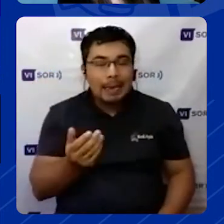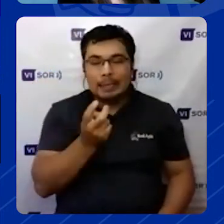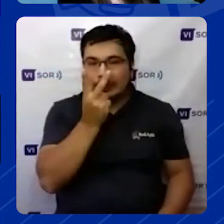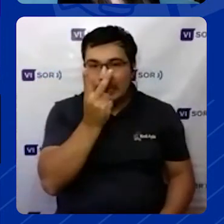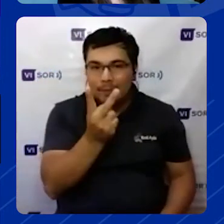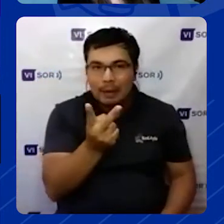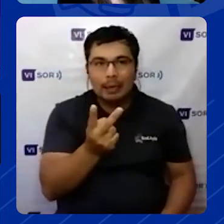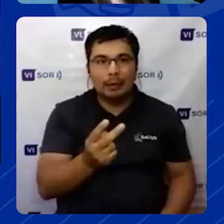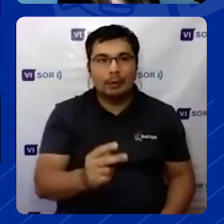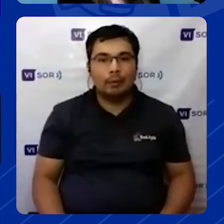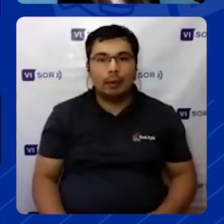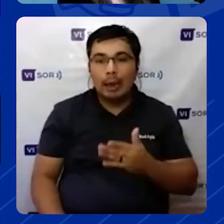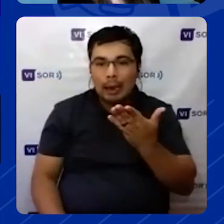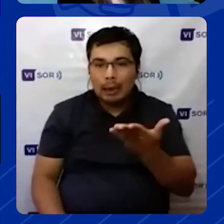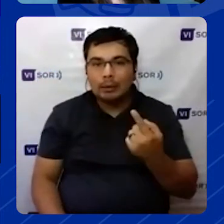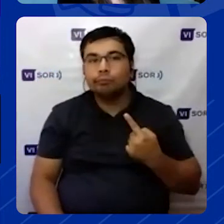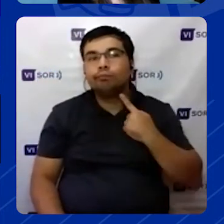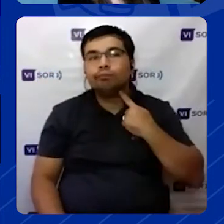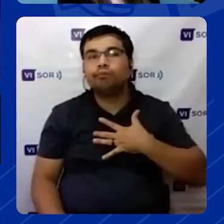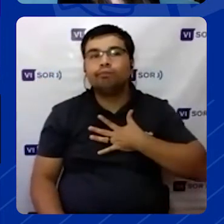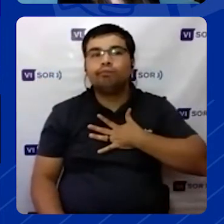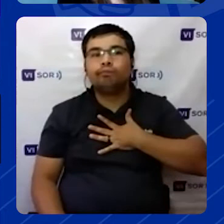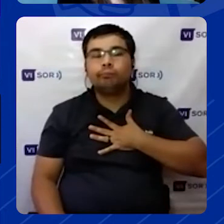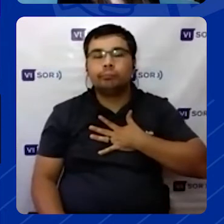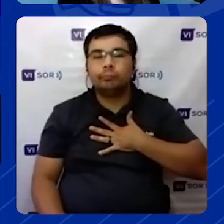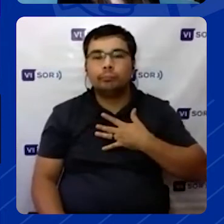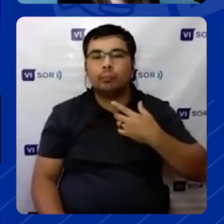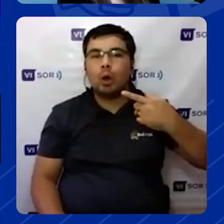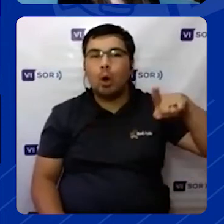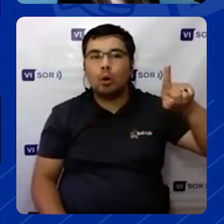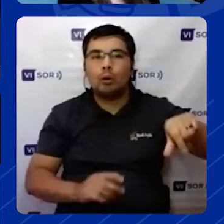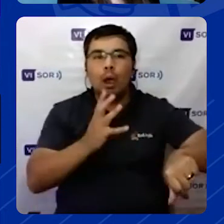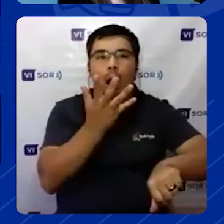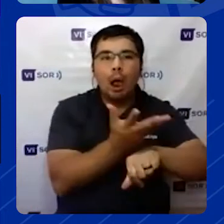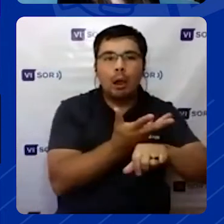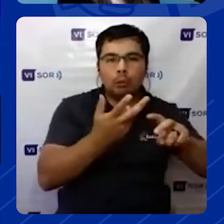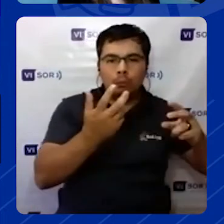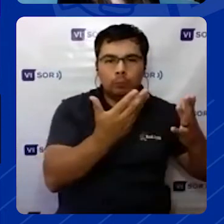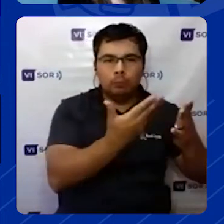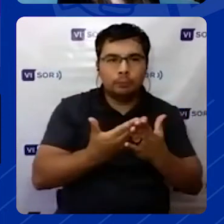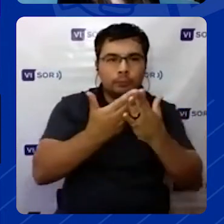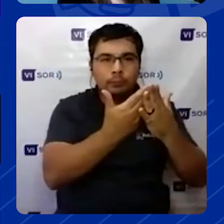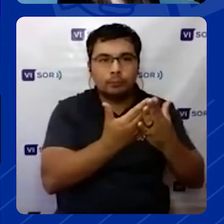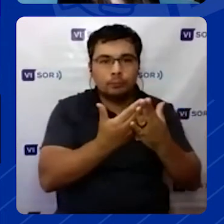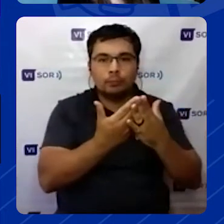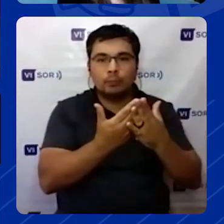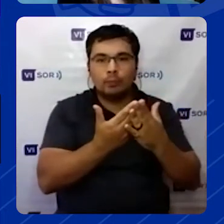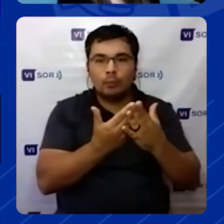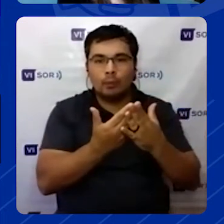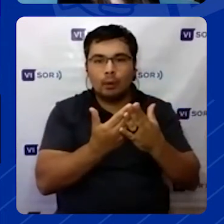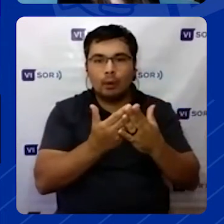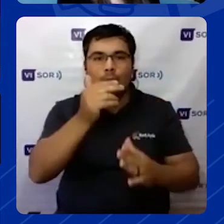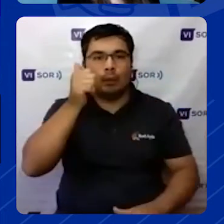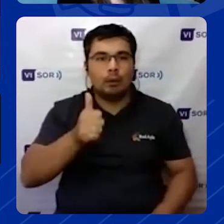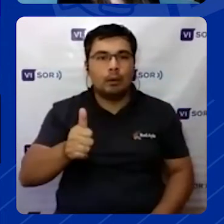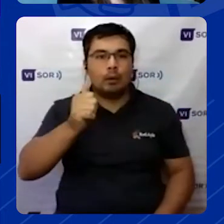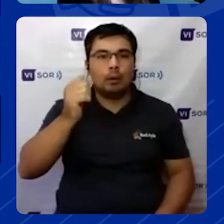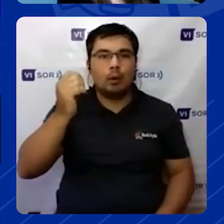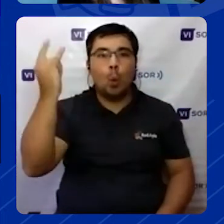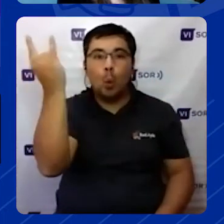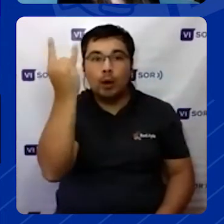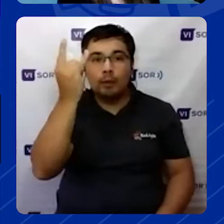se ve este efecto. Hay un estudio, también es verdad, que dirigieron desde la Universidad Autónoma de Madrid, en donde se veía el